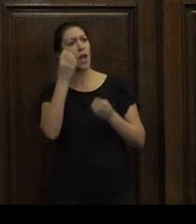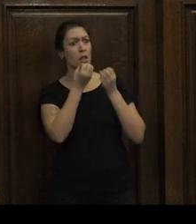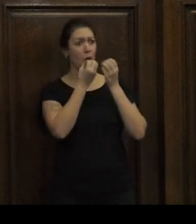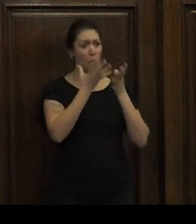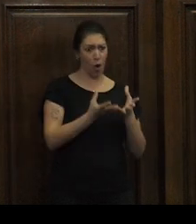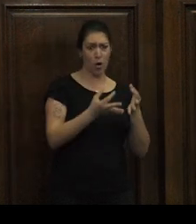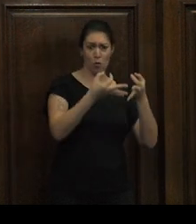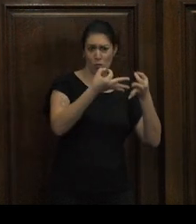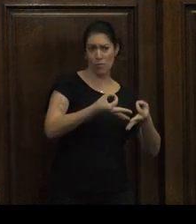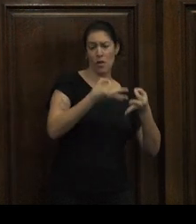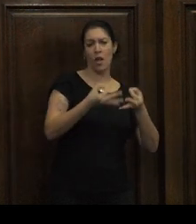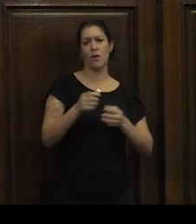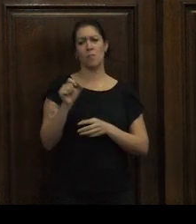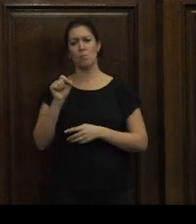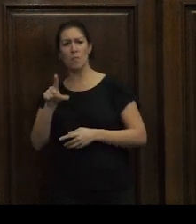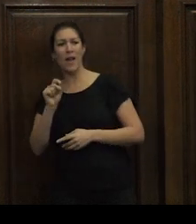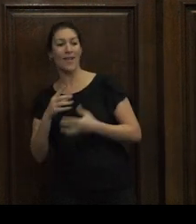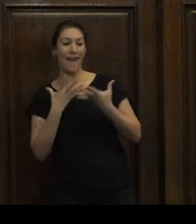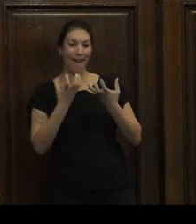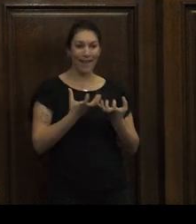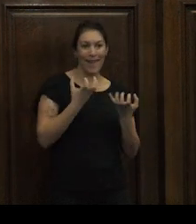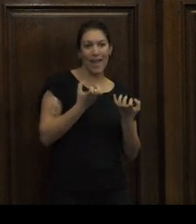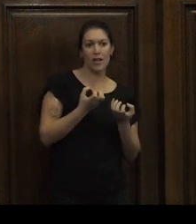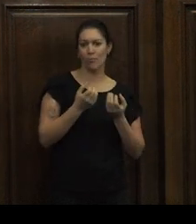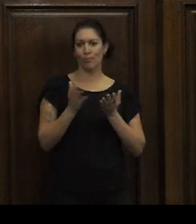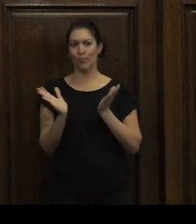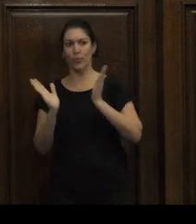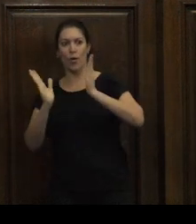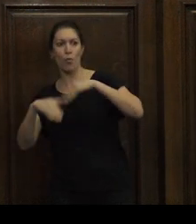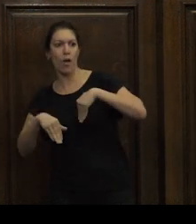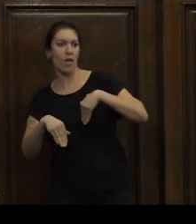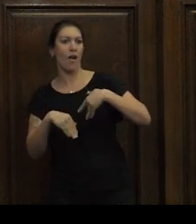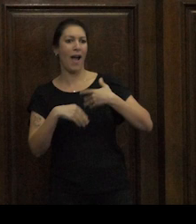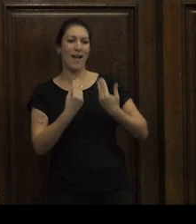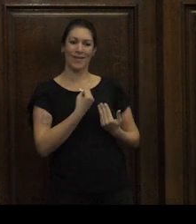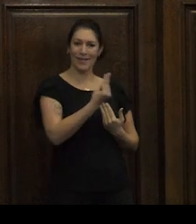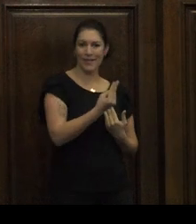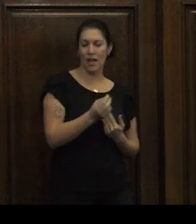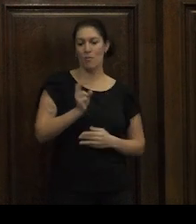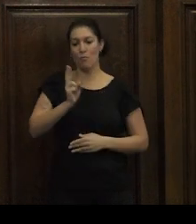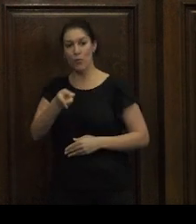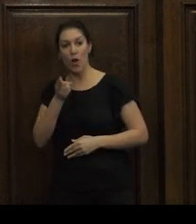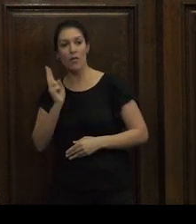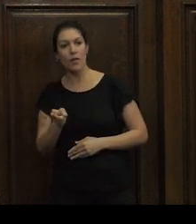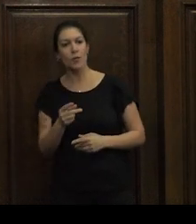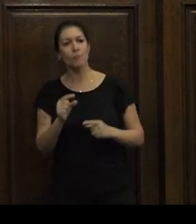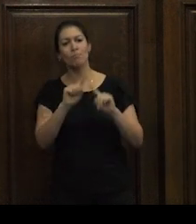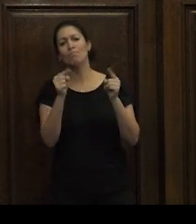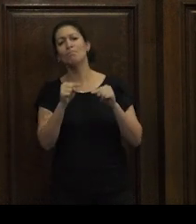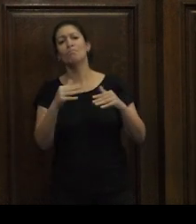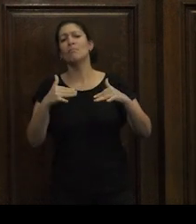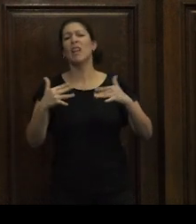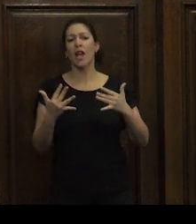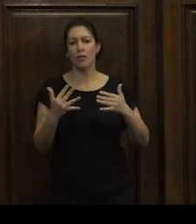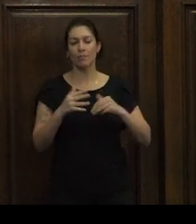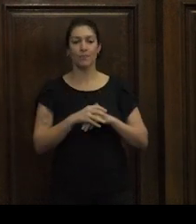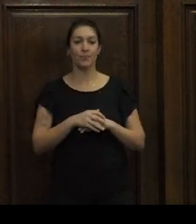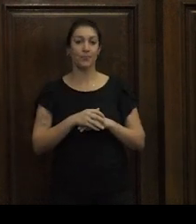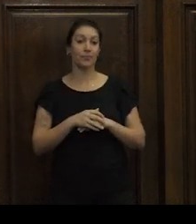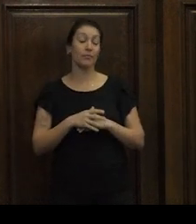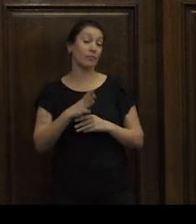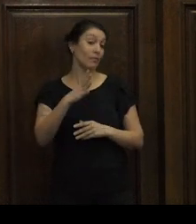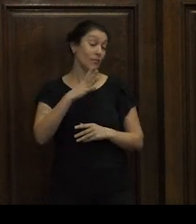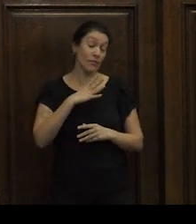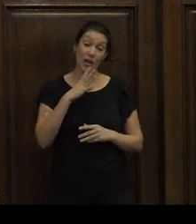bueno o malo, deseable o indeseable, permitido o prohibido, está en pleno cuestionamiento. Y